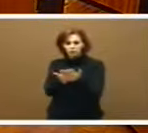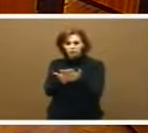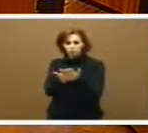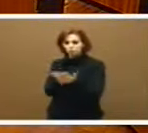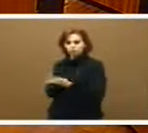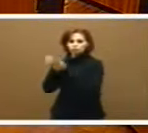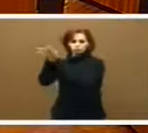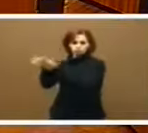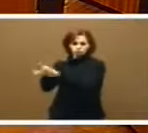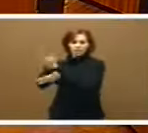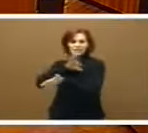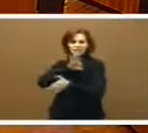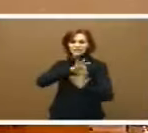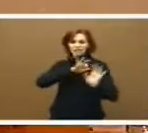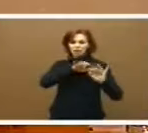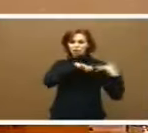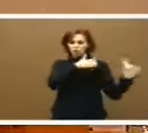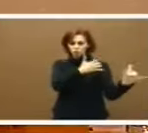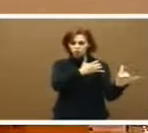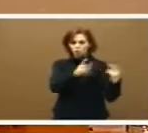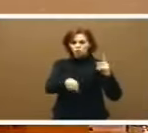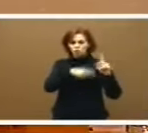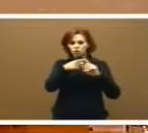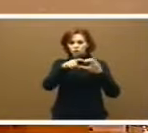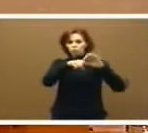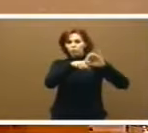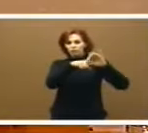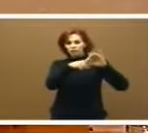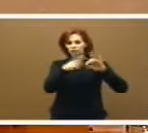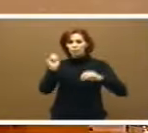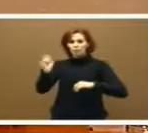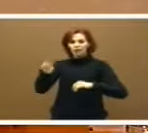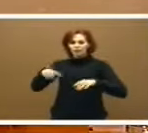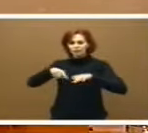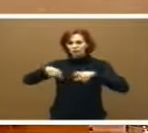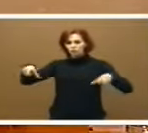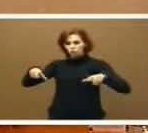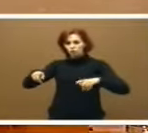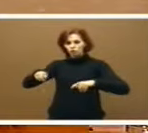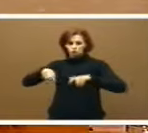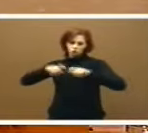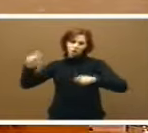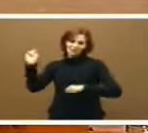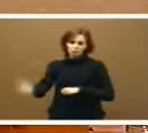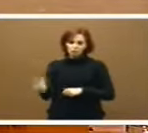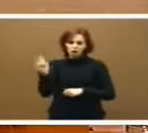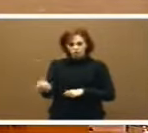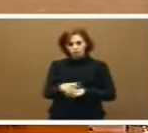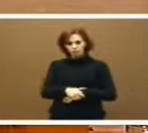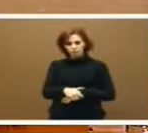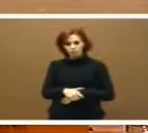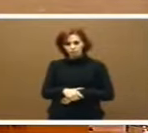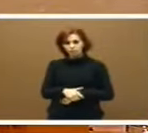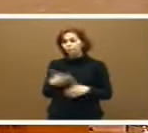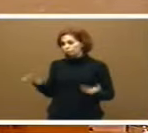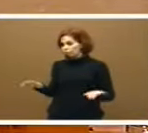Cámara legislativa al Senado de España para cubrir, en su caso, una vacante de magistrado en el Tribunal Constitucional. Ha abierto el plazo hacia